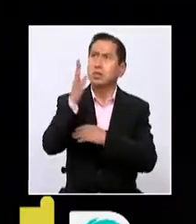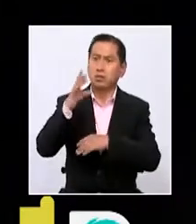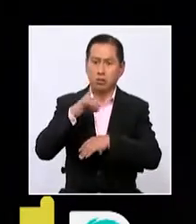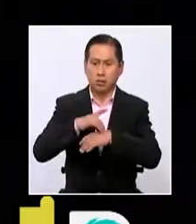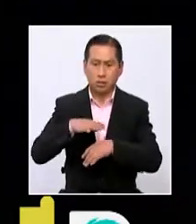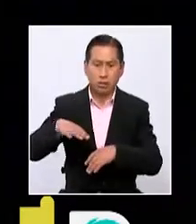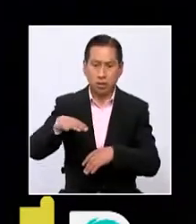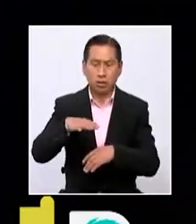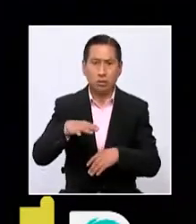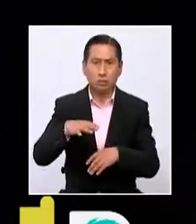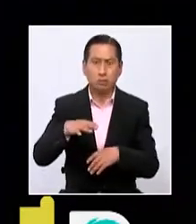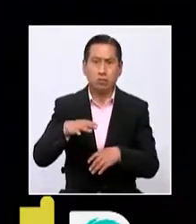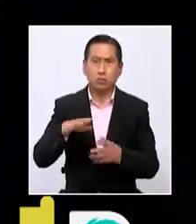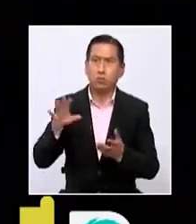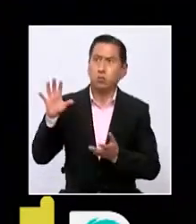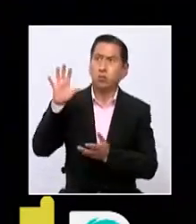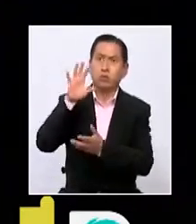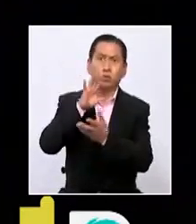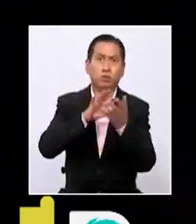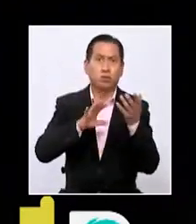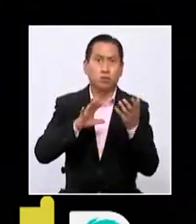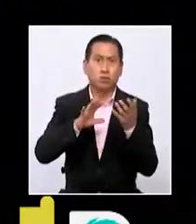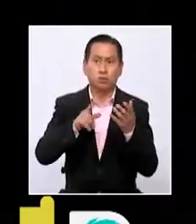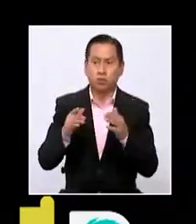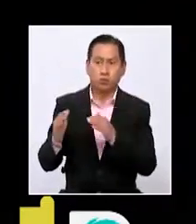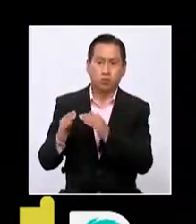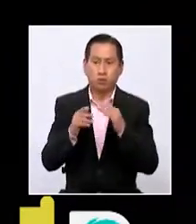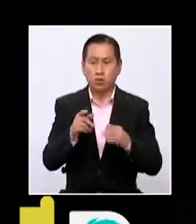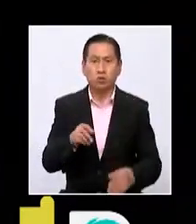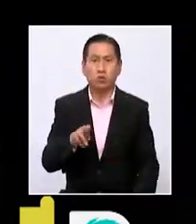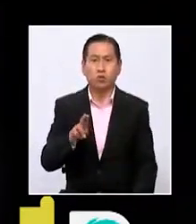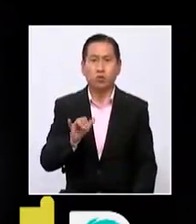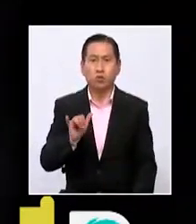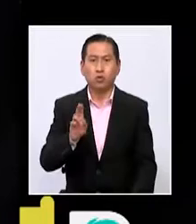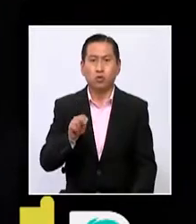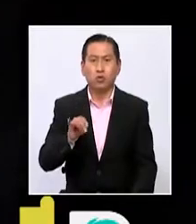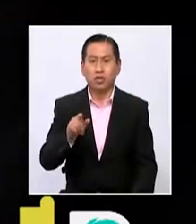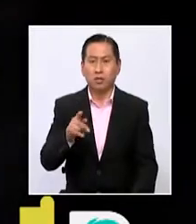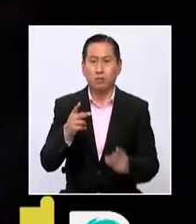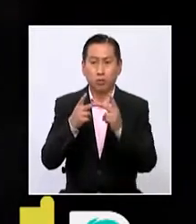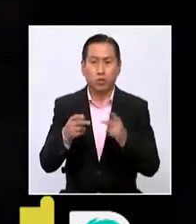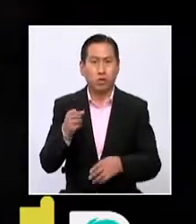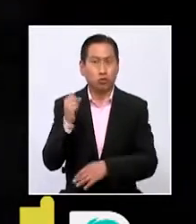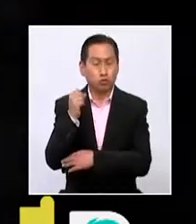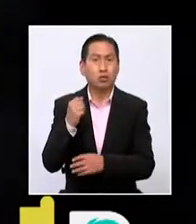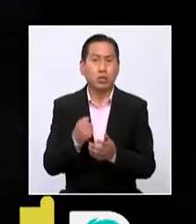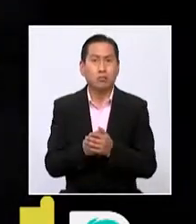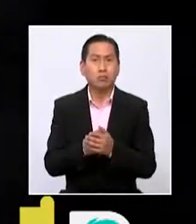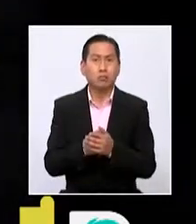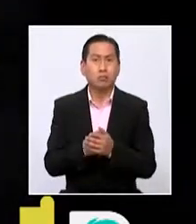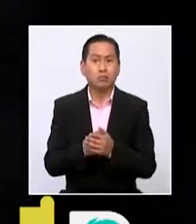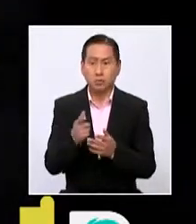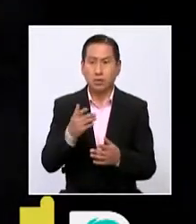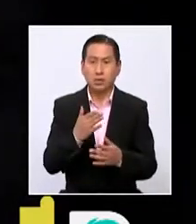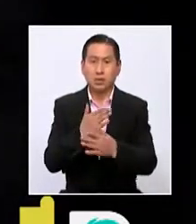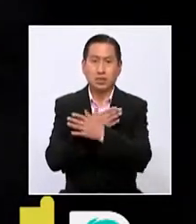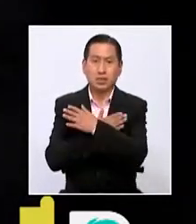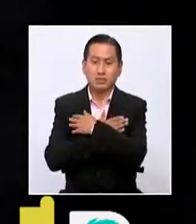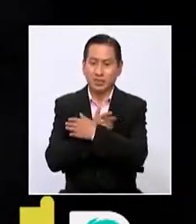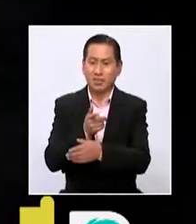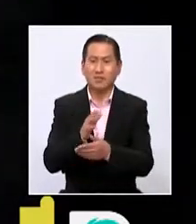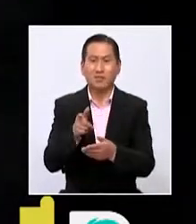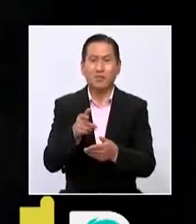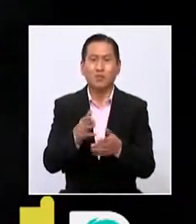tierra, la propia ciudad de Uyuni, Potosí, Sucre. El cementerio de los